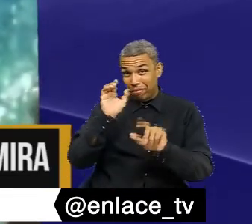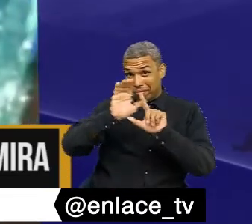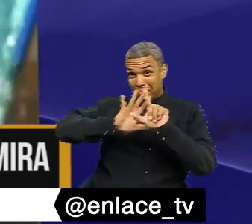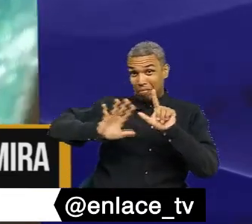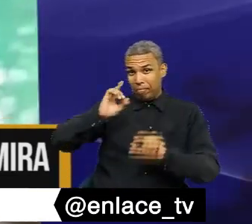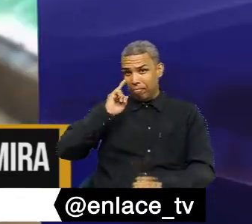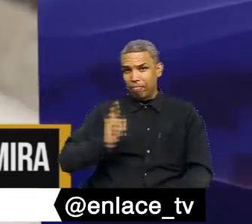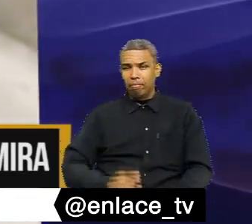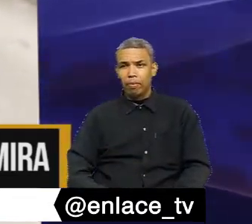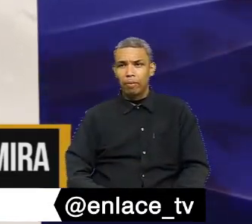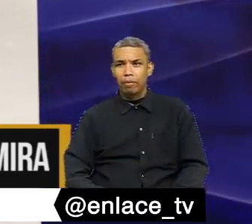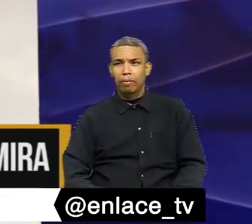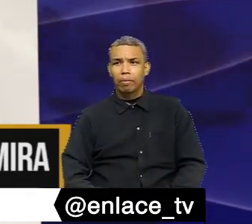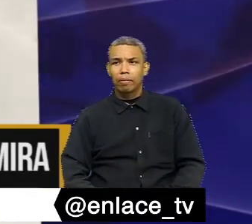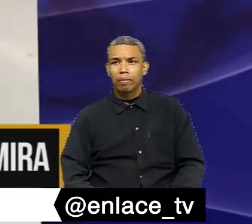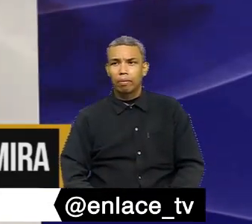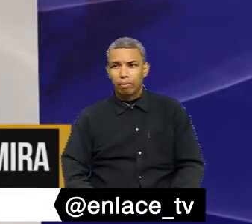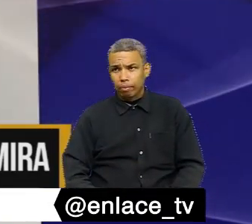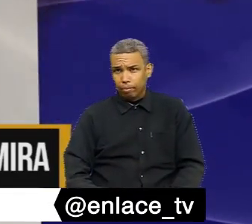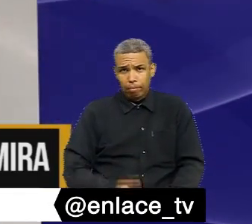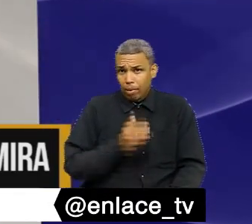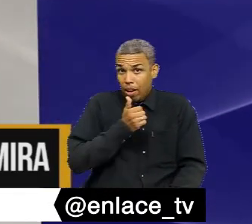agua de la mano,